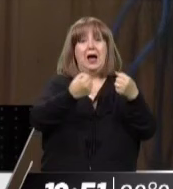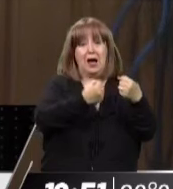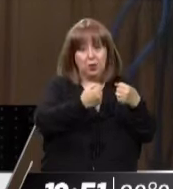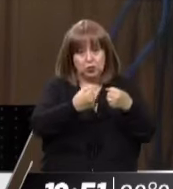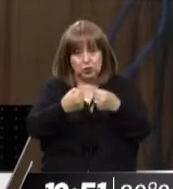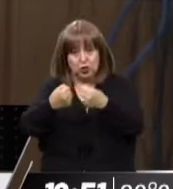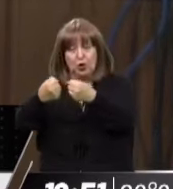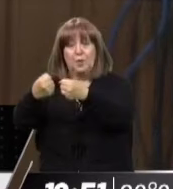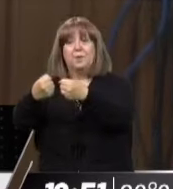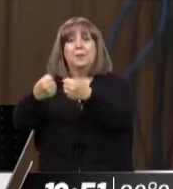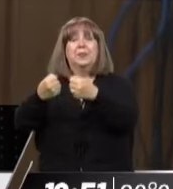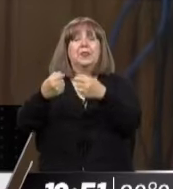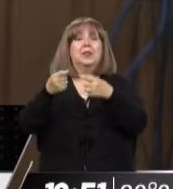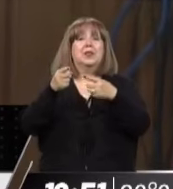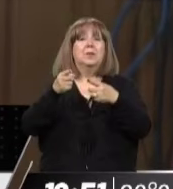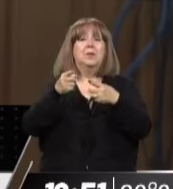nosotros Entonces